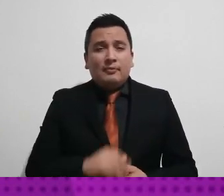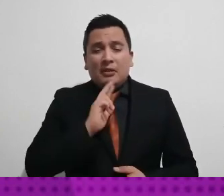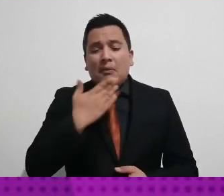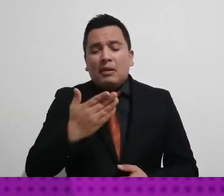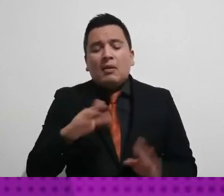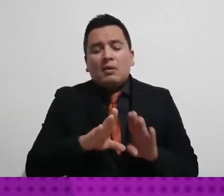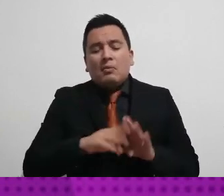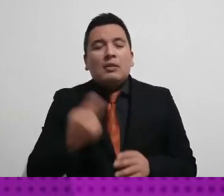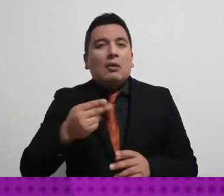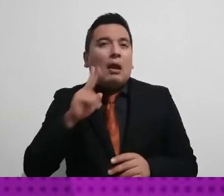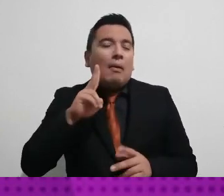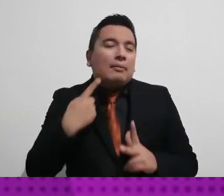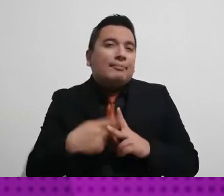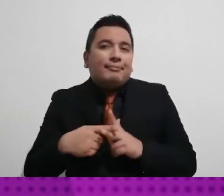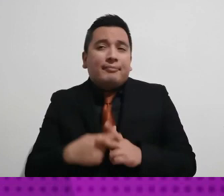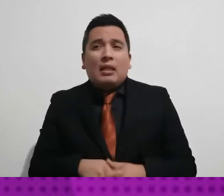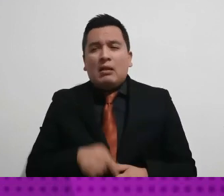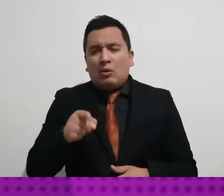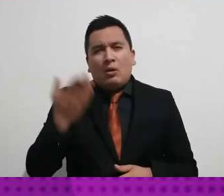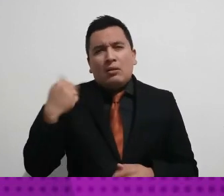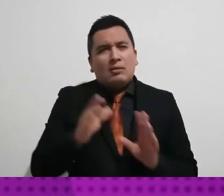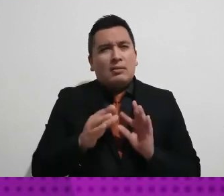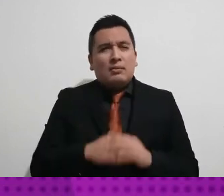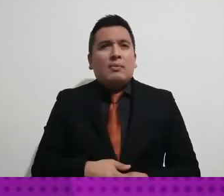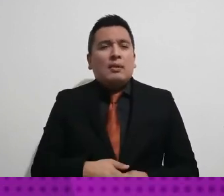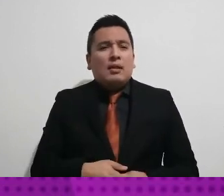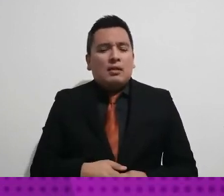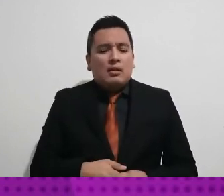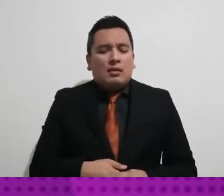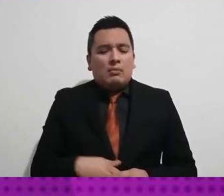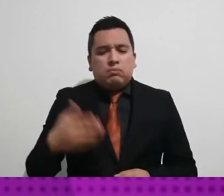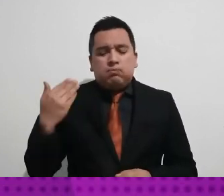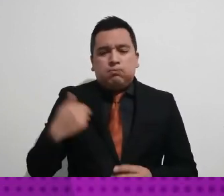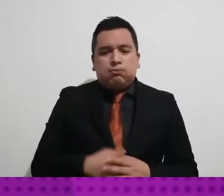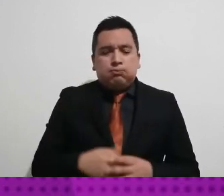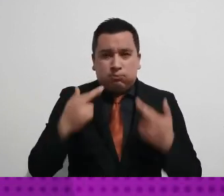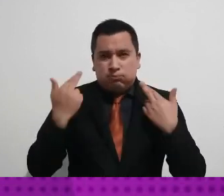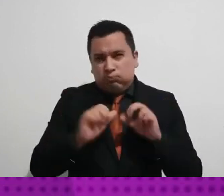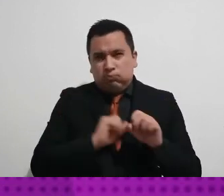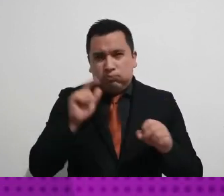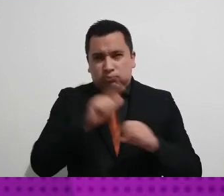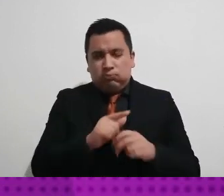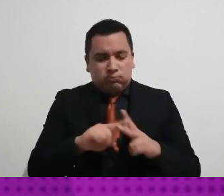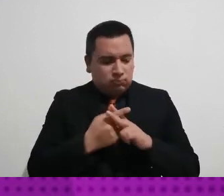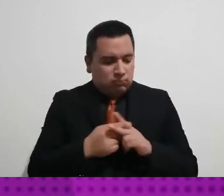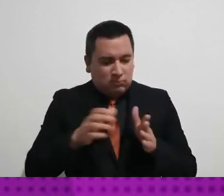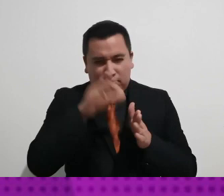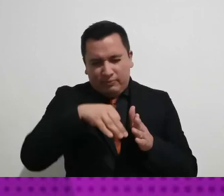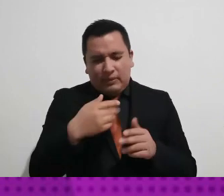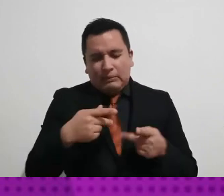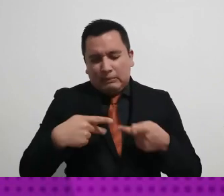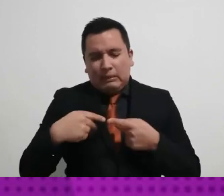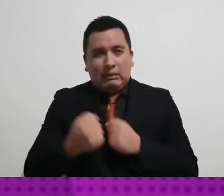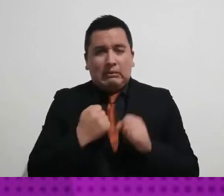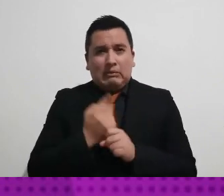un resultado es a través de los números. Usted mencionó en la sesión solemne del arranque del proceso electoral